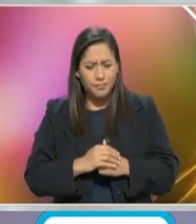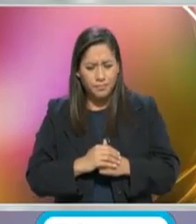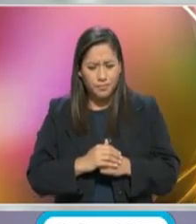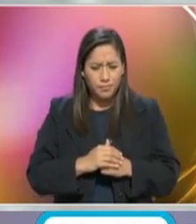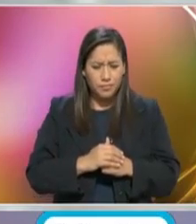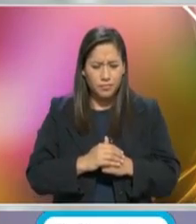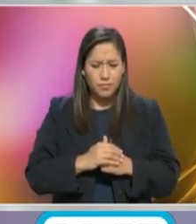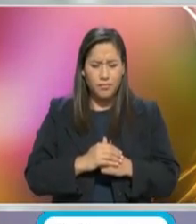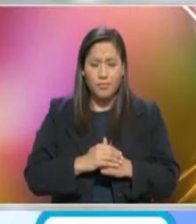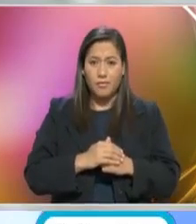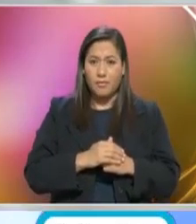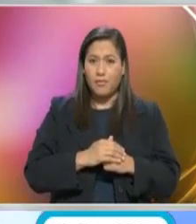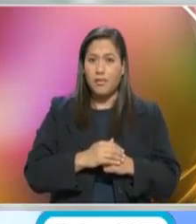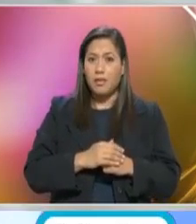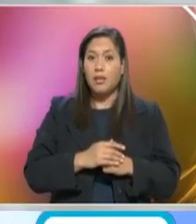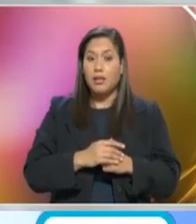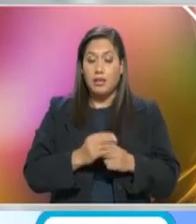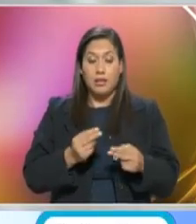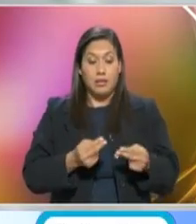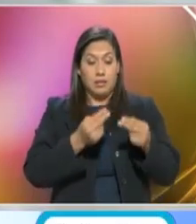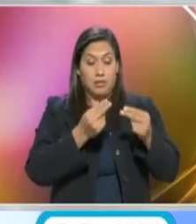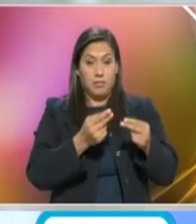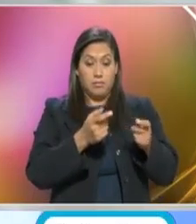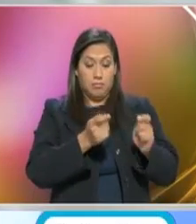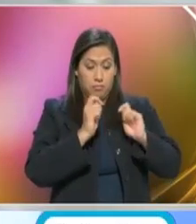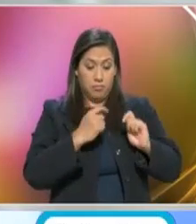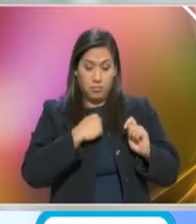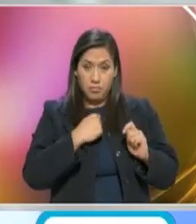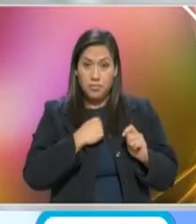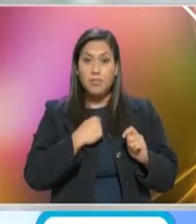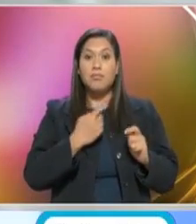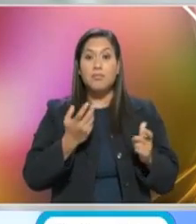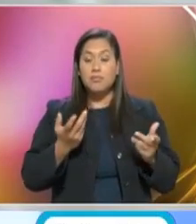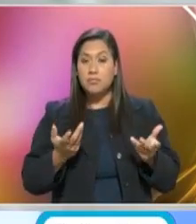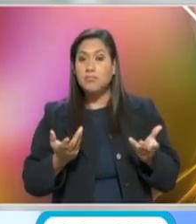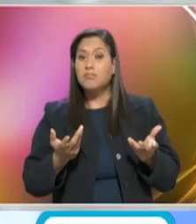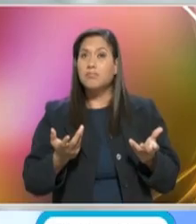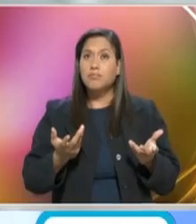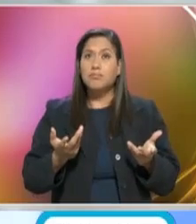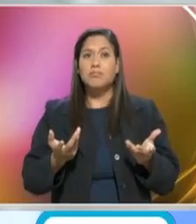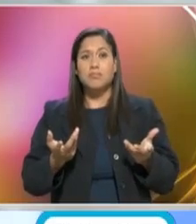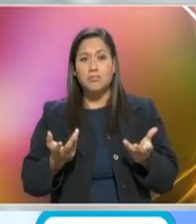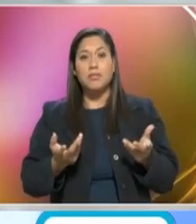un negocio, en cuanto a estar al frente de, como también pues de cubrir este